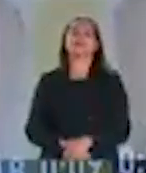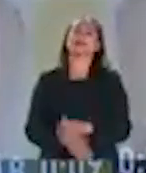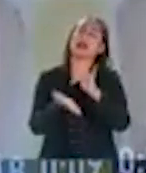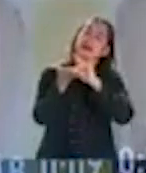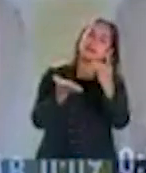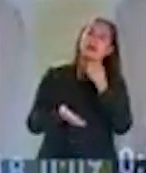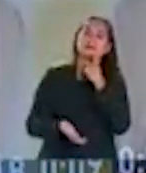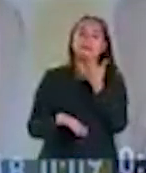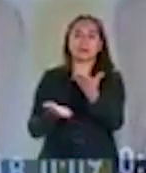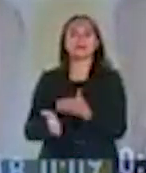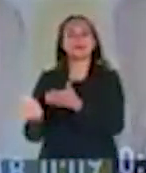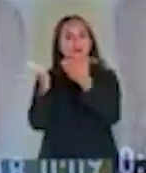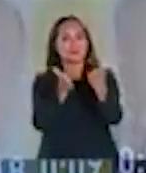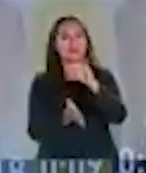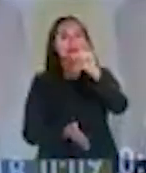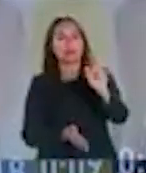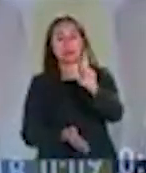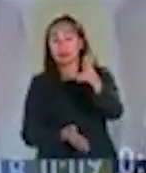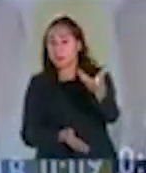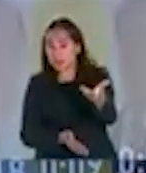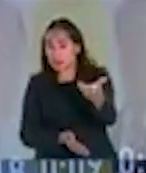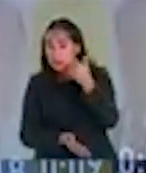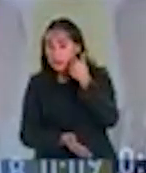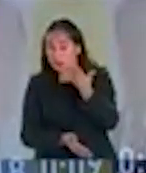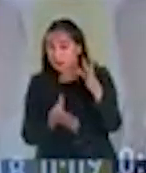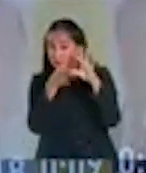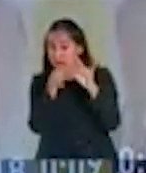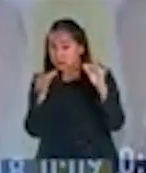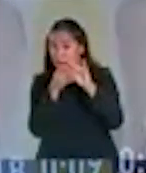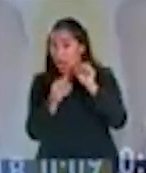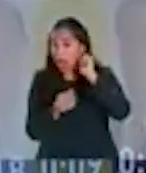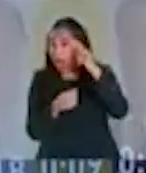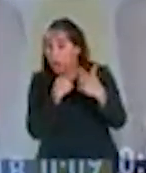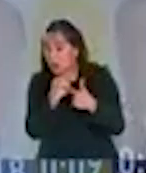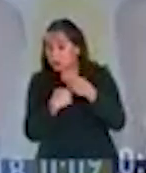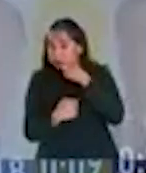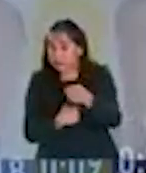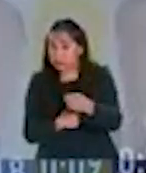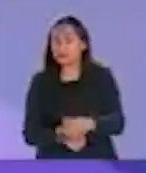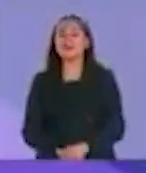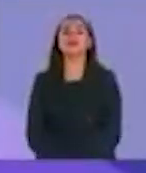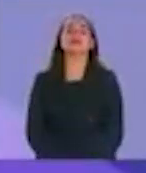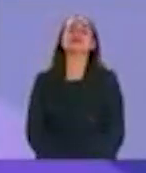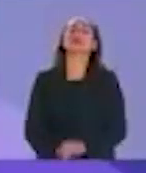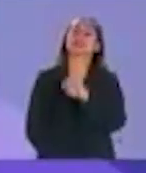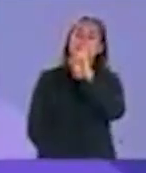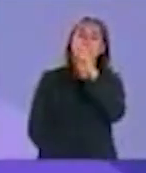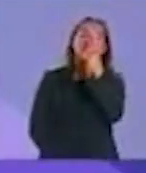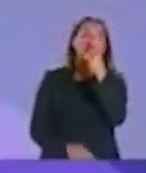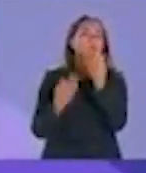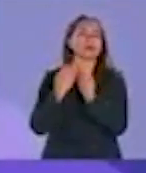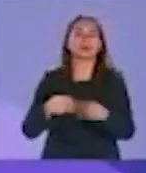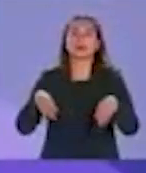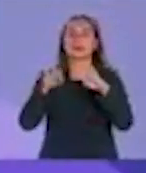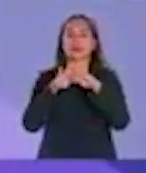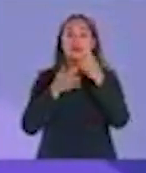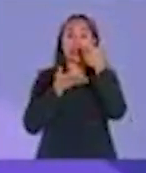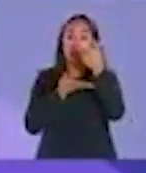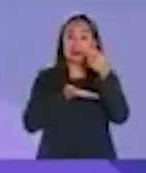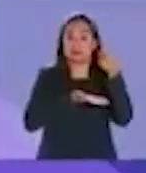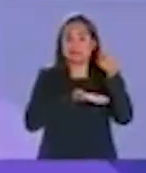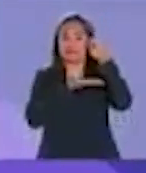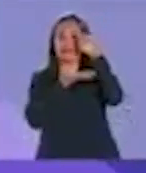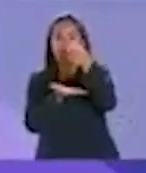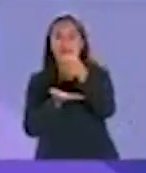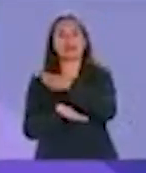calderón quiere ir cerrando el bloque 30 segundos tiene usted si ve presupuestalmente creo que méxico tiene que considerar mucho